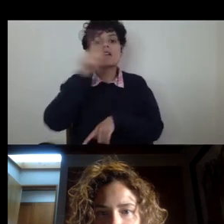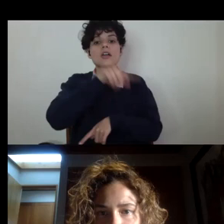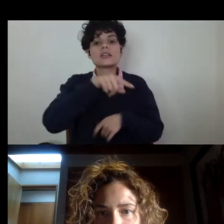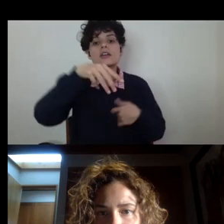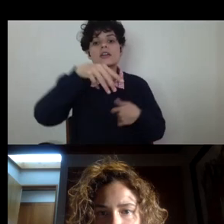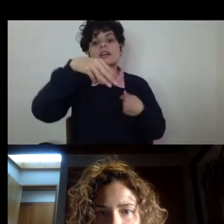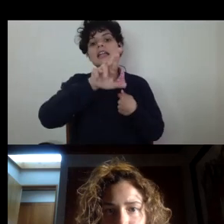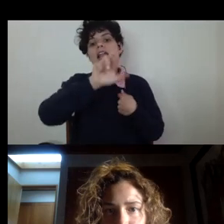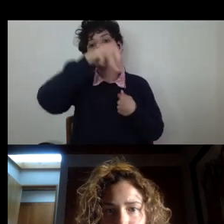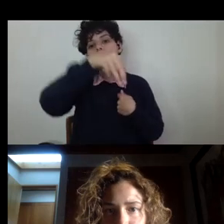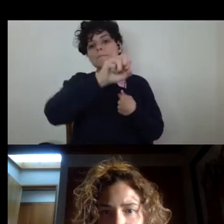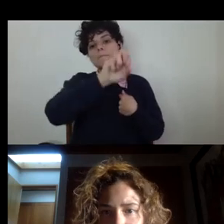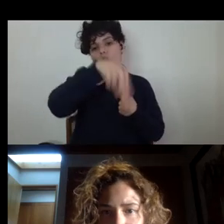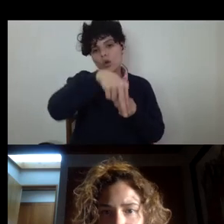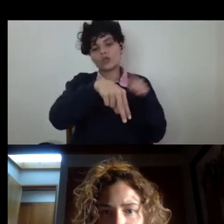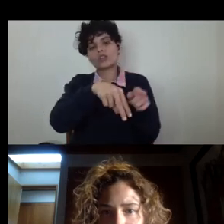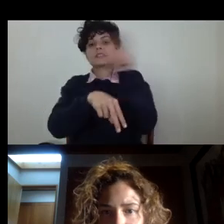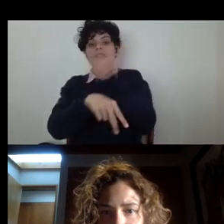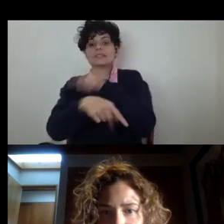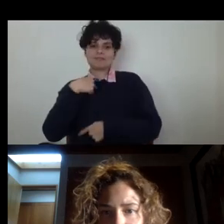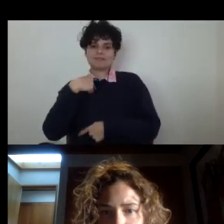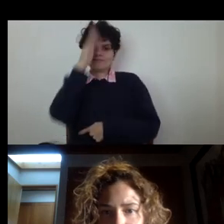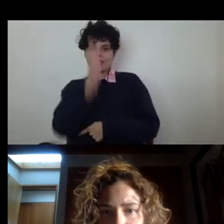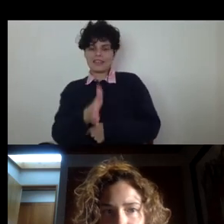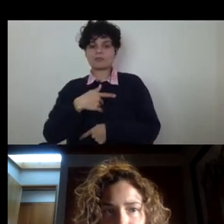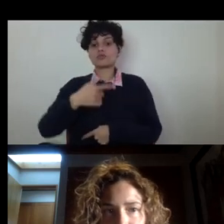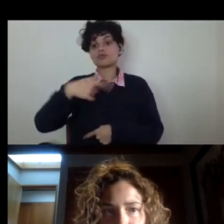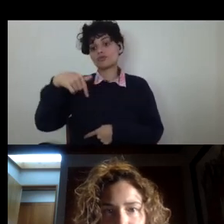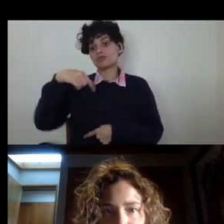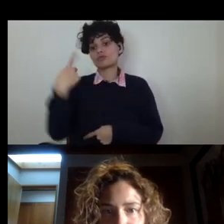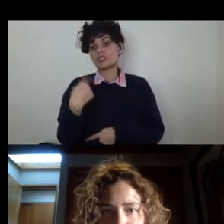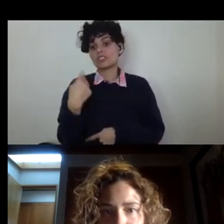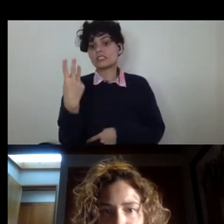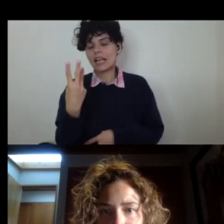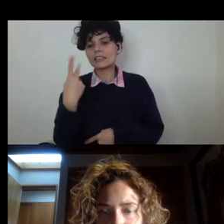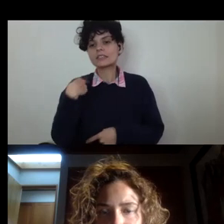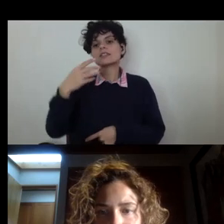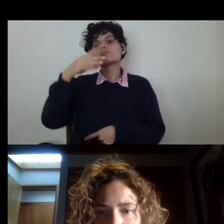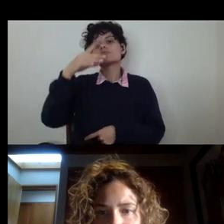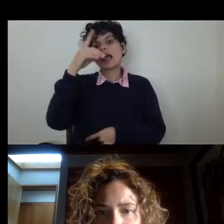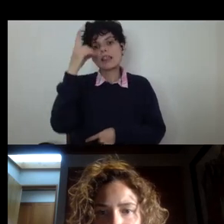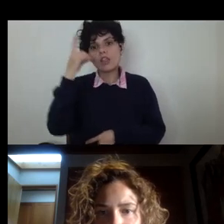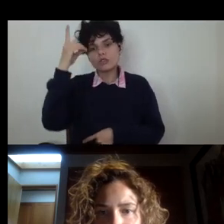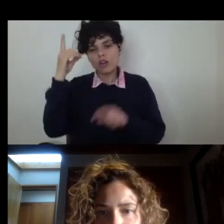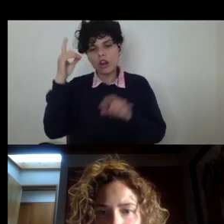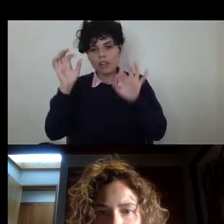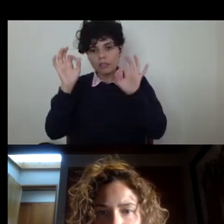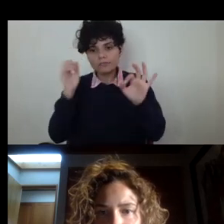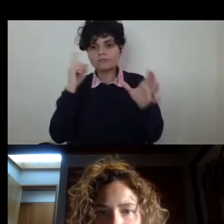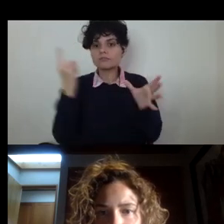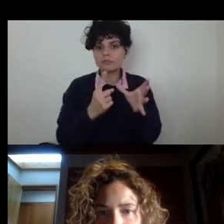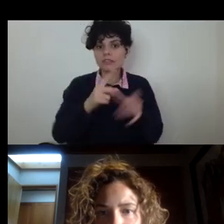y yo ahí al medio. Entonces nosotros tres hicimos nuestro doctorado en Montemar, fuimos con Ramón